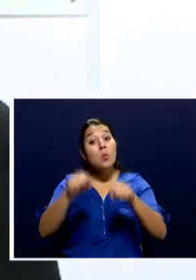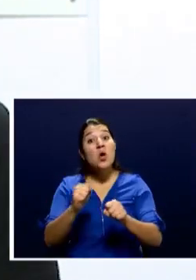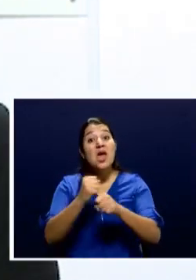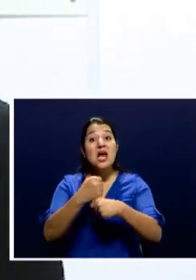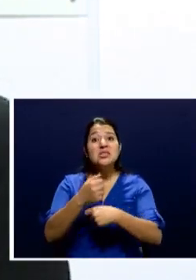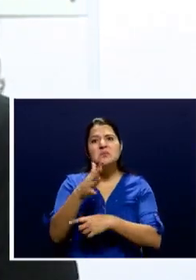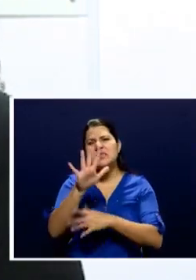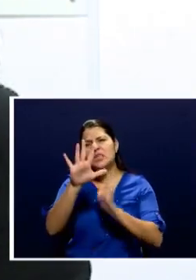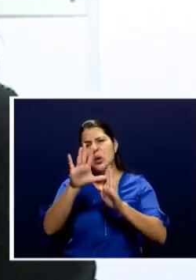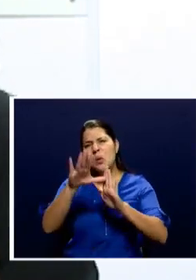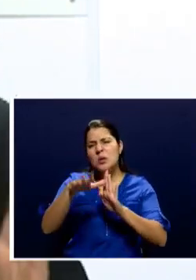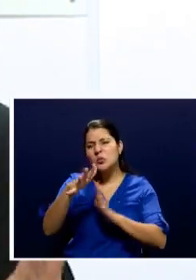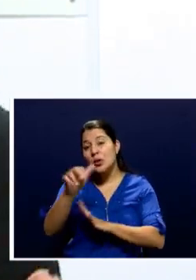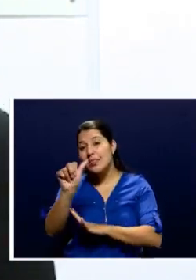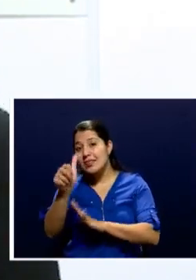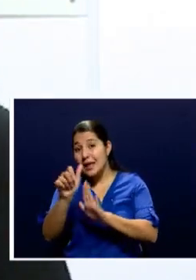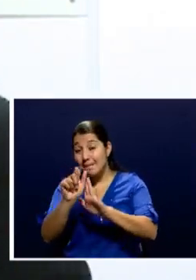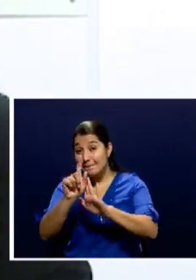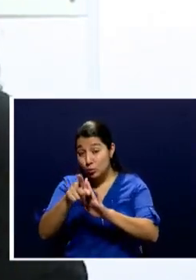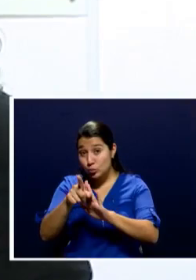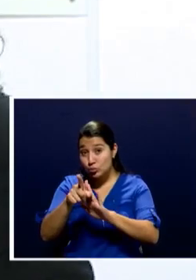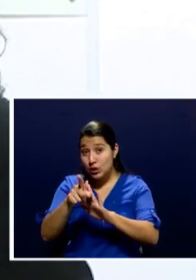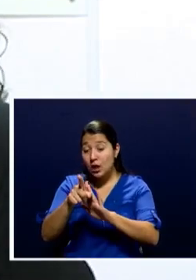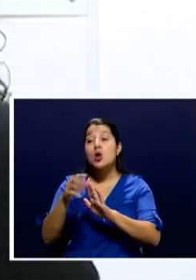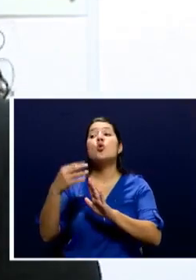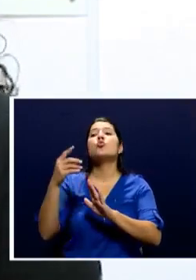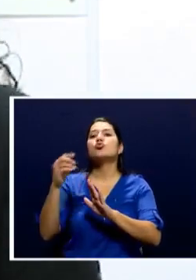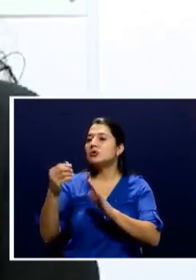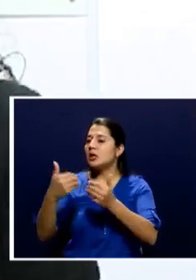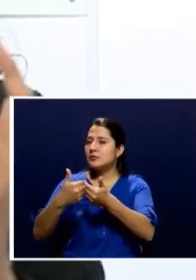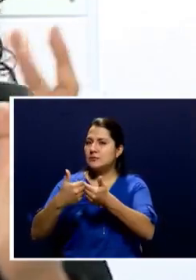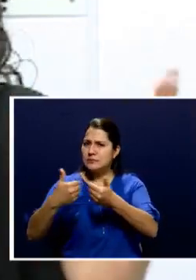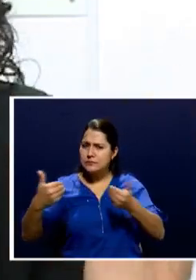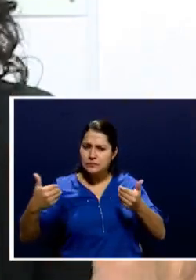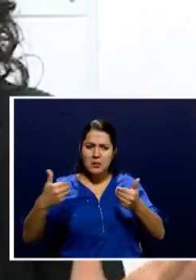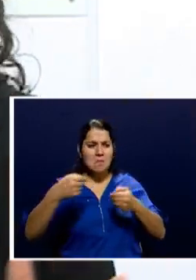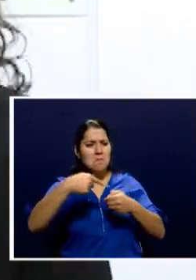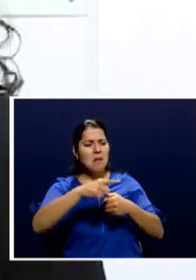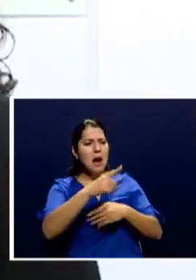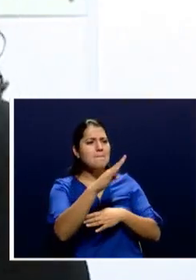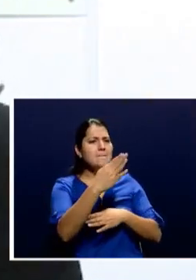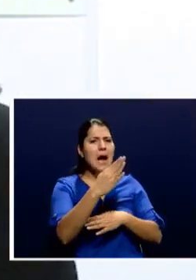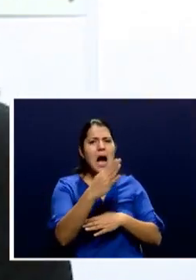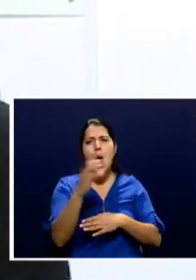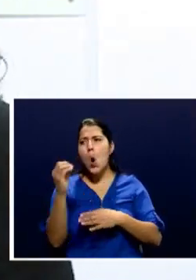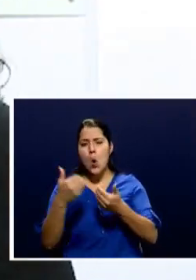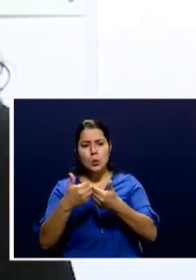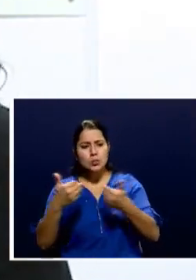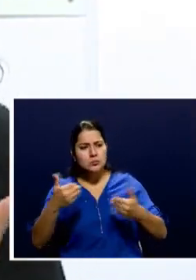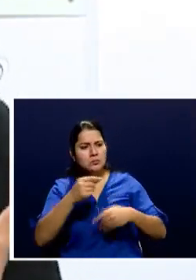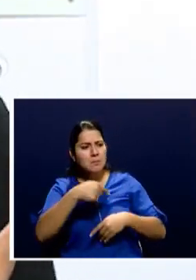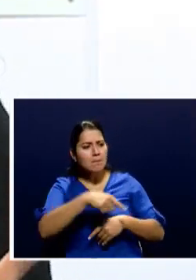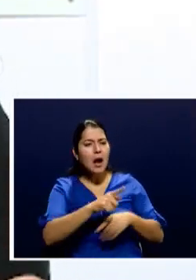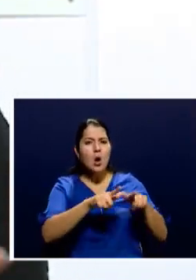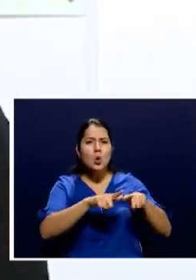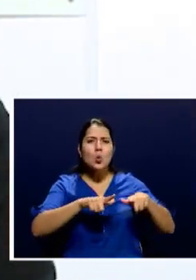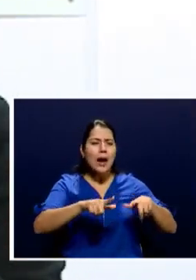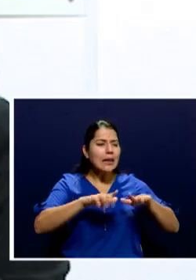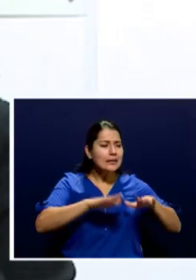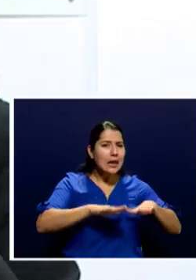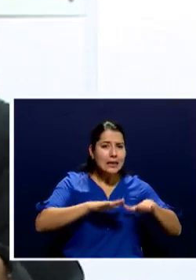5 minutos, 10 minutos, nos alejamos de todos, nos encerramos en el baño o nos vamos a un lugar tranquilo y empezamos a respirar